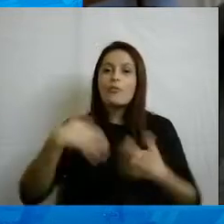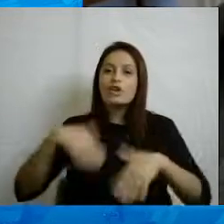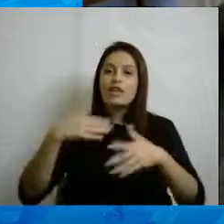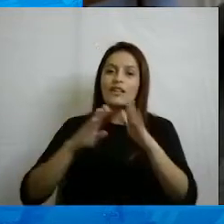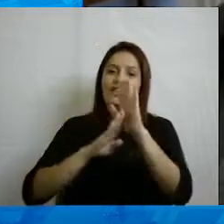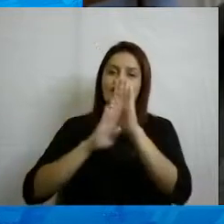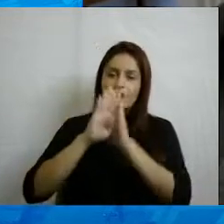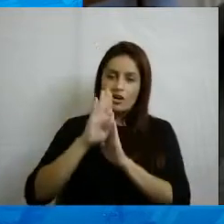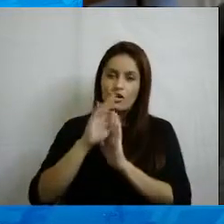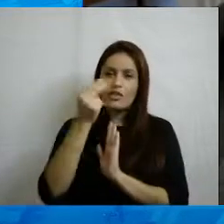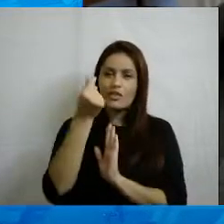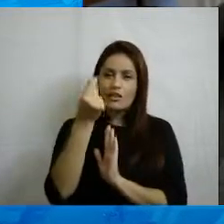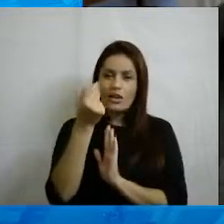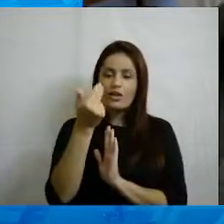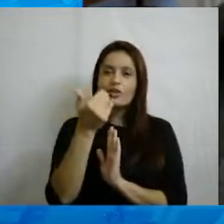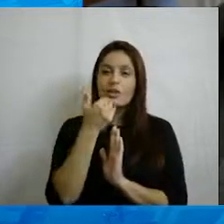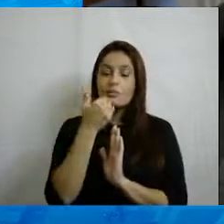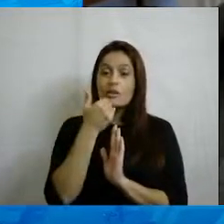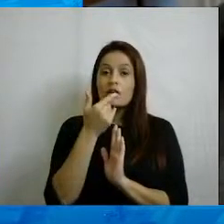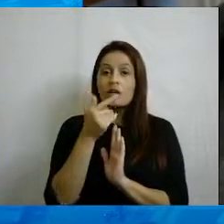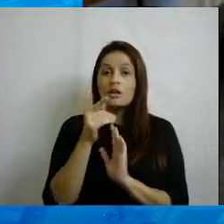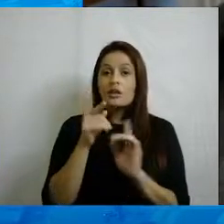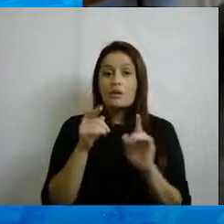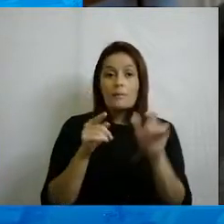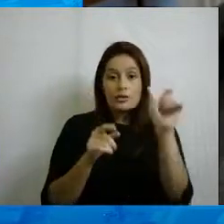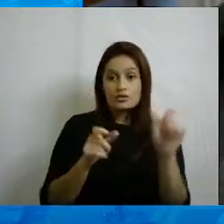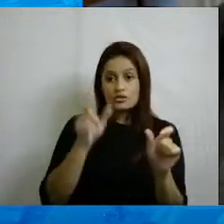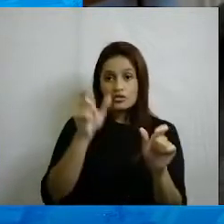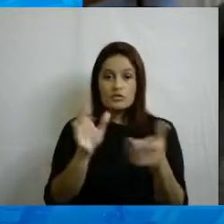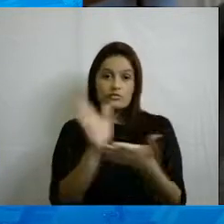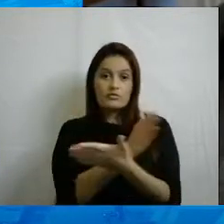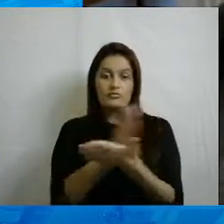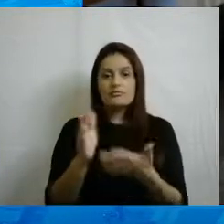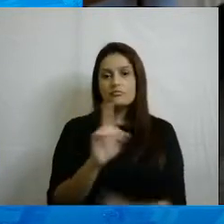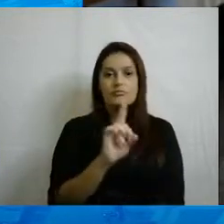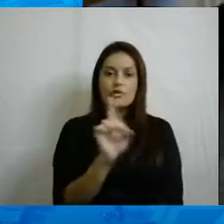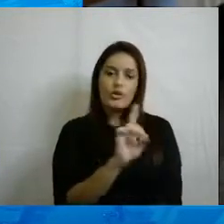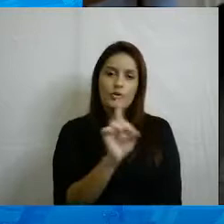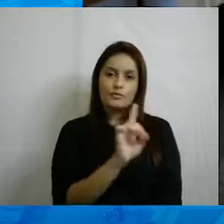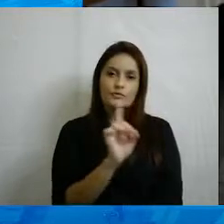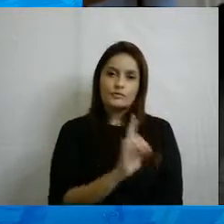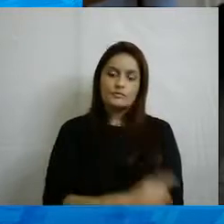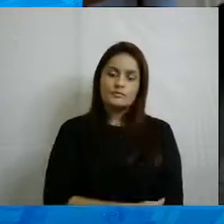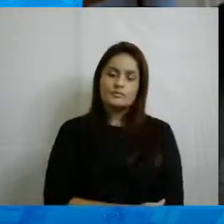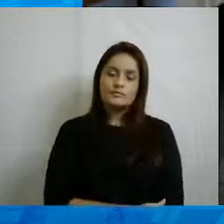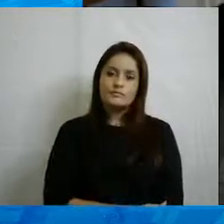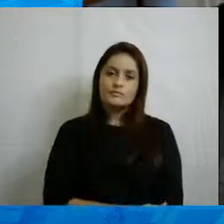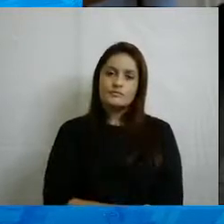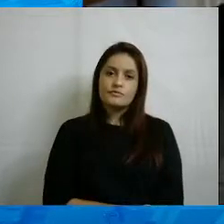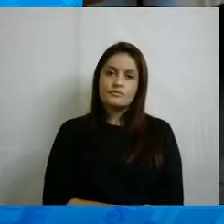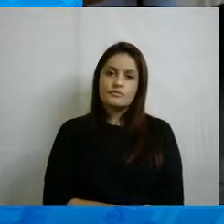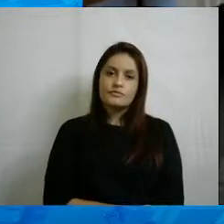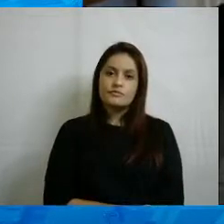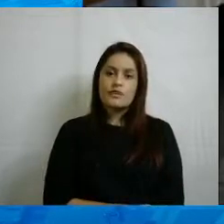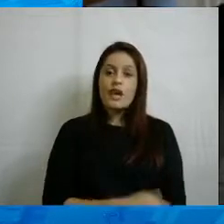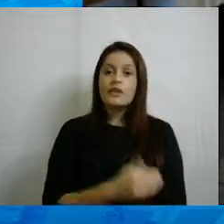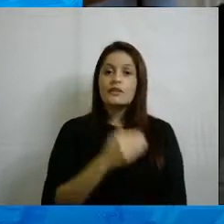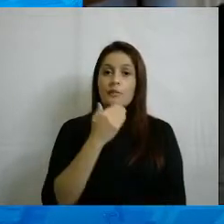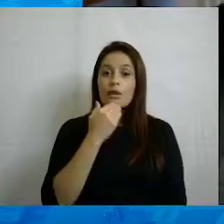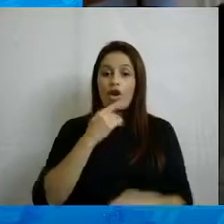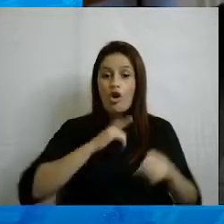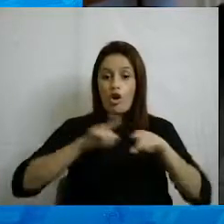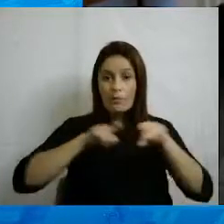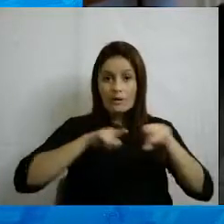trabajo está el de priorizar a una persona versus a otra o incluso generar una especie de competencia. O